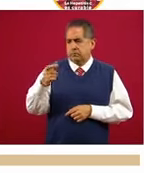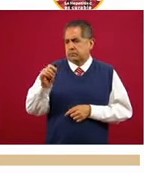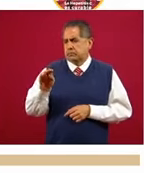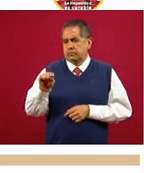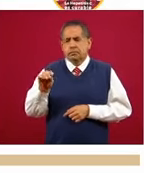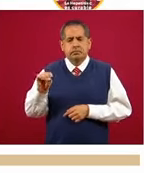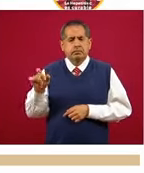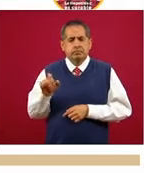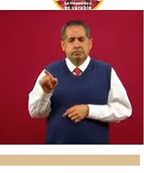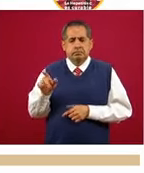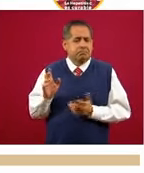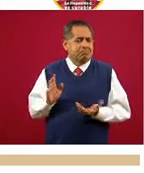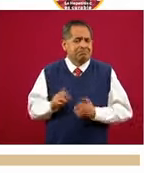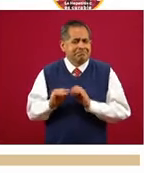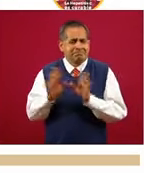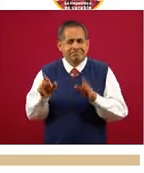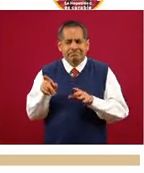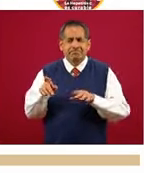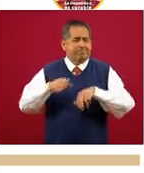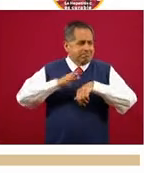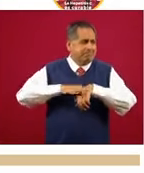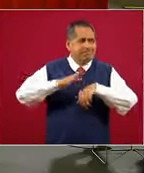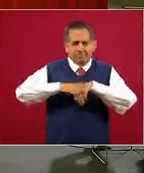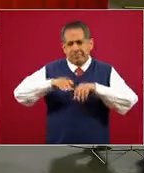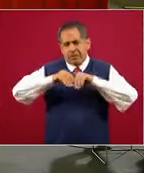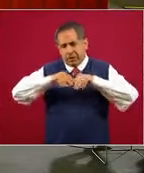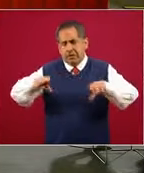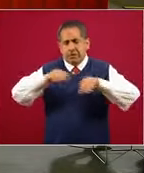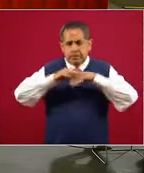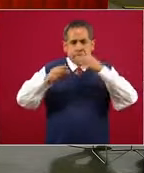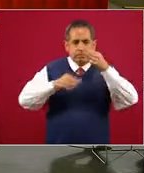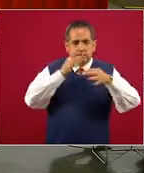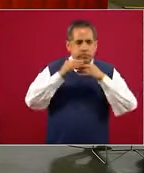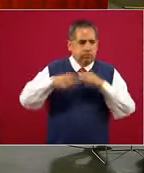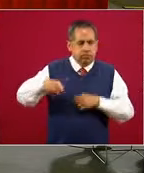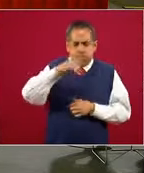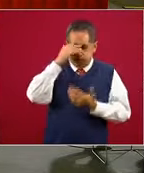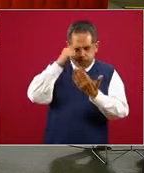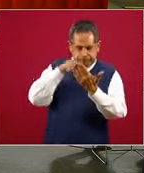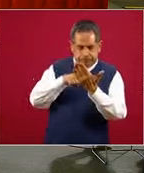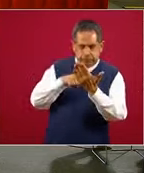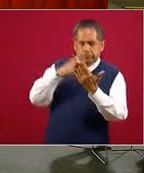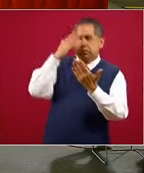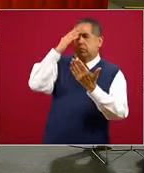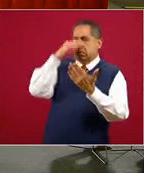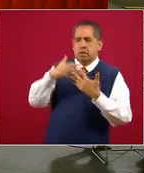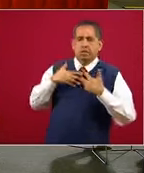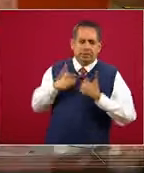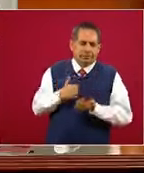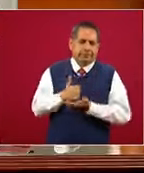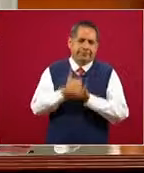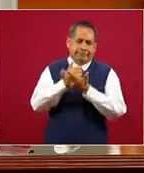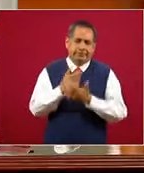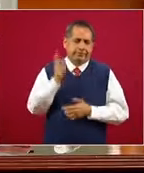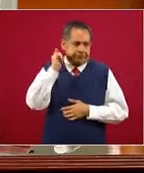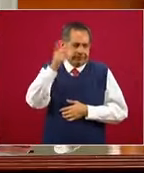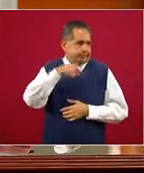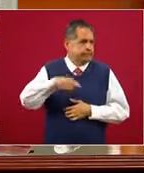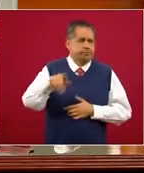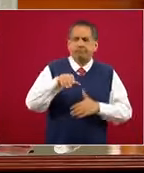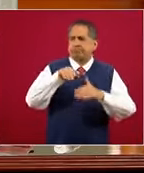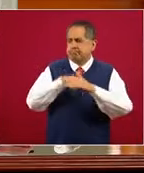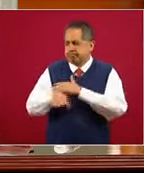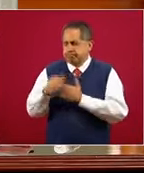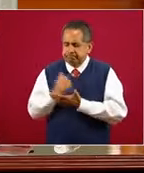hepatitisc@salud.gov.mx. Transmitan esta información, no dejen que nadie se quede atrás, ayúdenos a que las personas puedan acceder